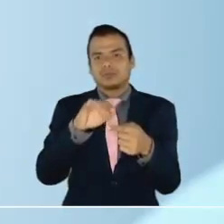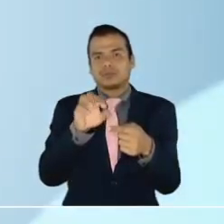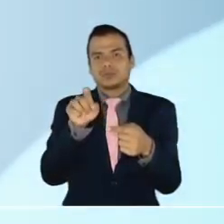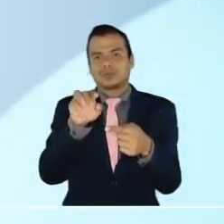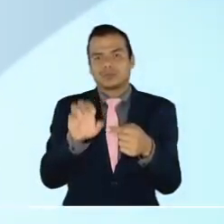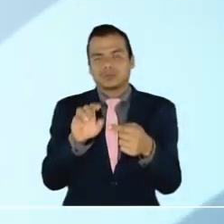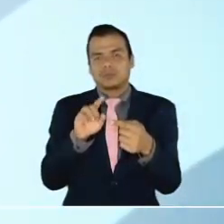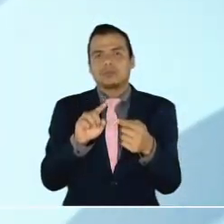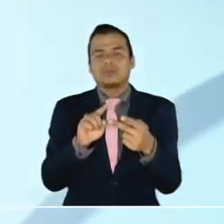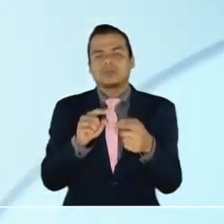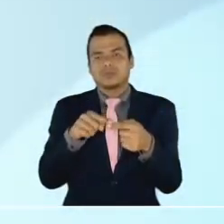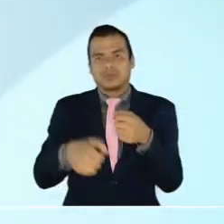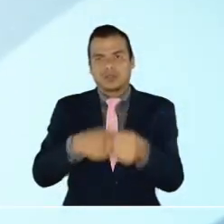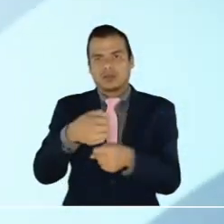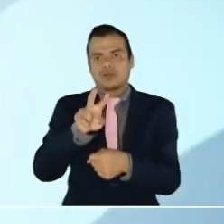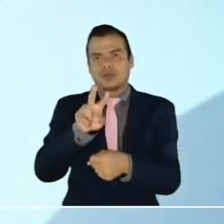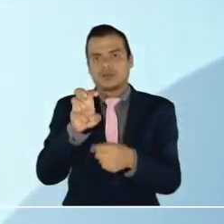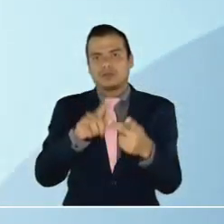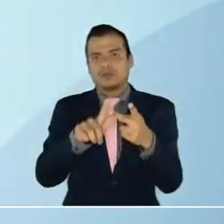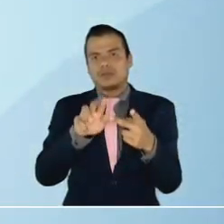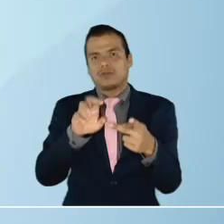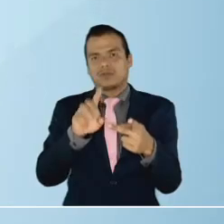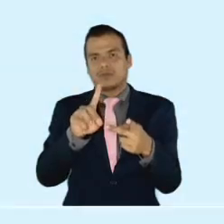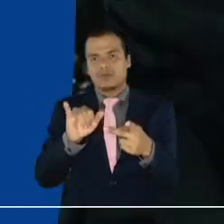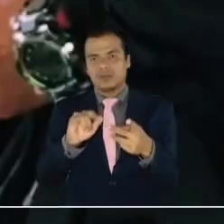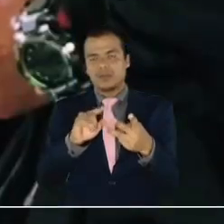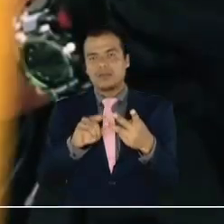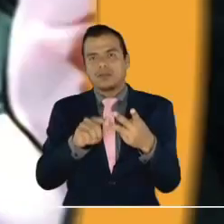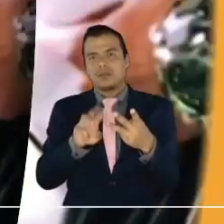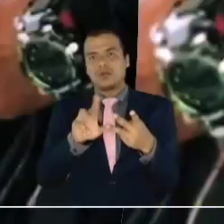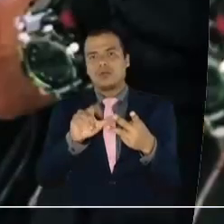años, Freddy Pequí y Wilson Ascue, de 26 años.